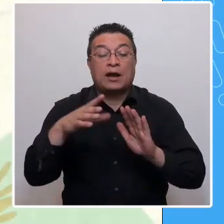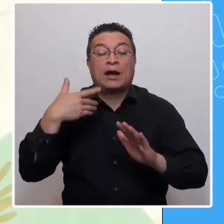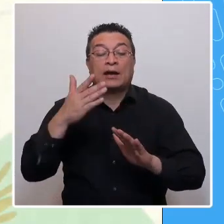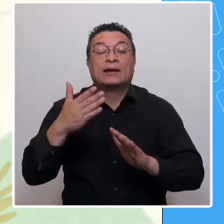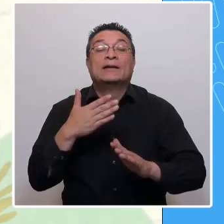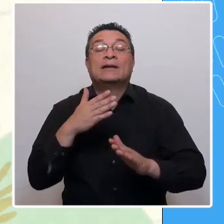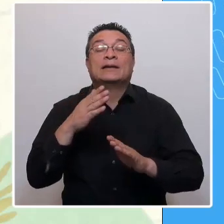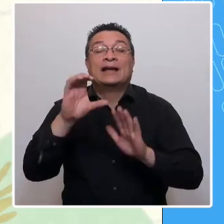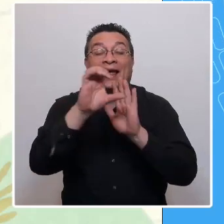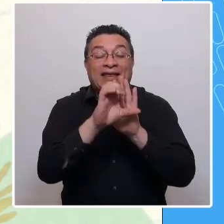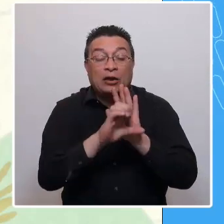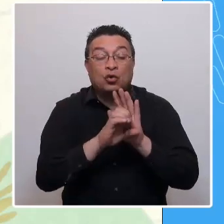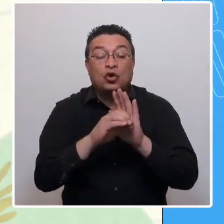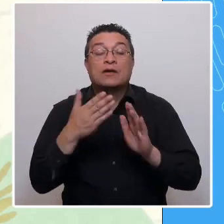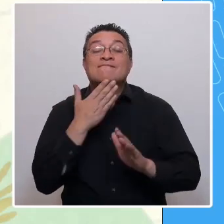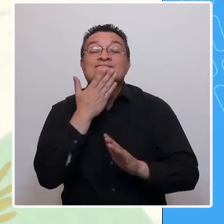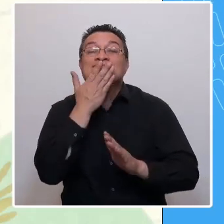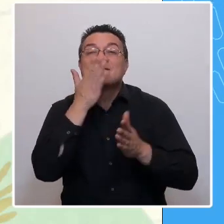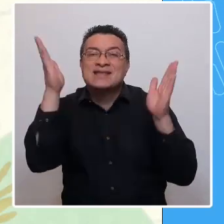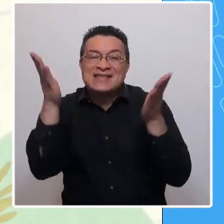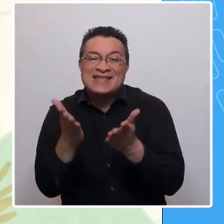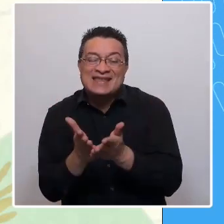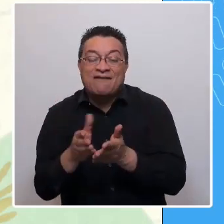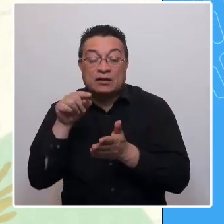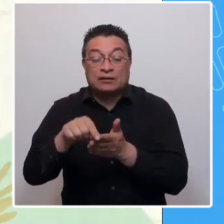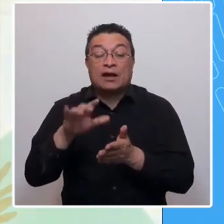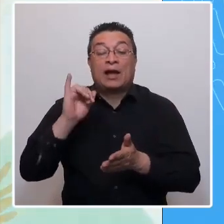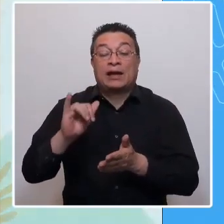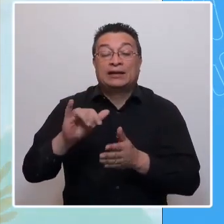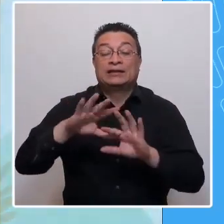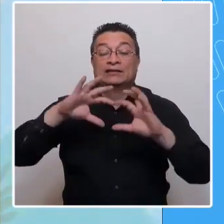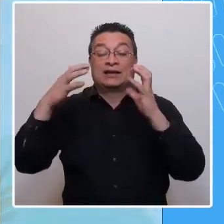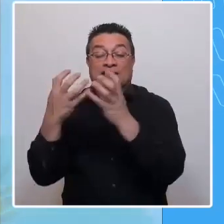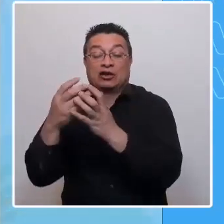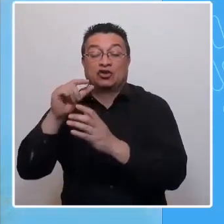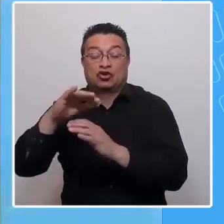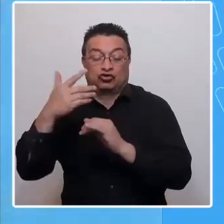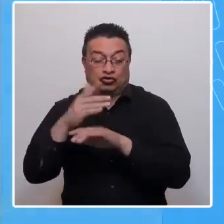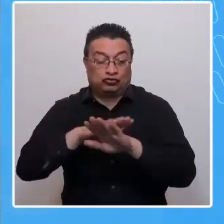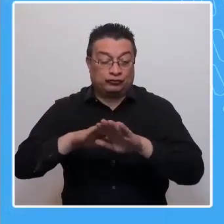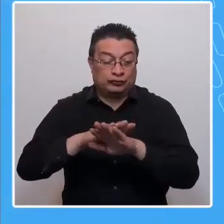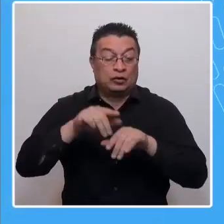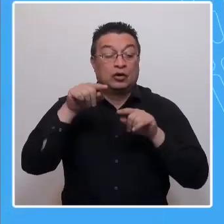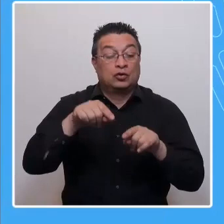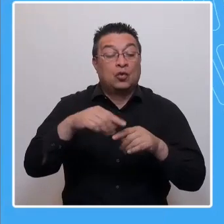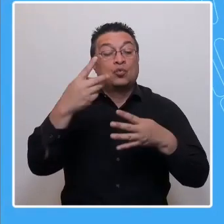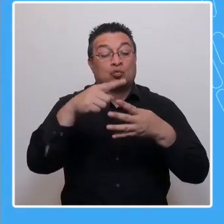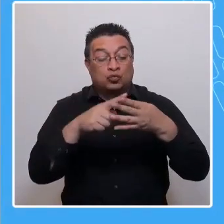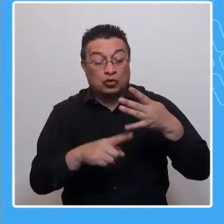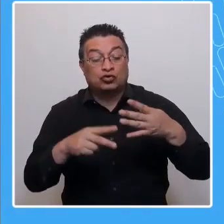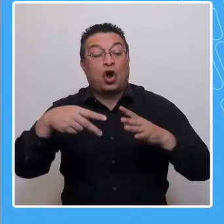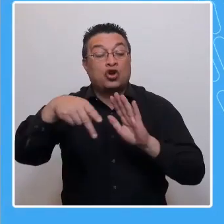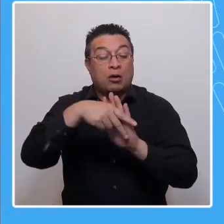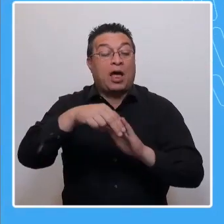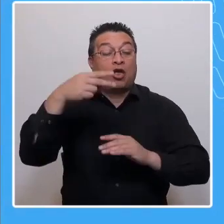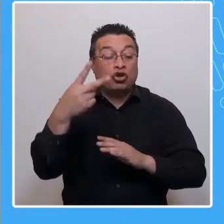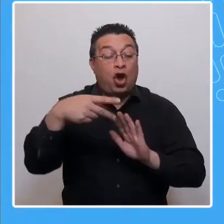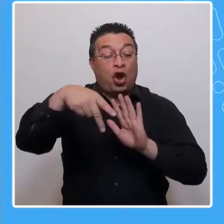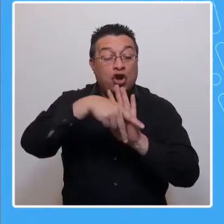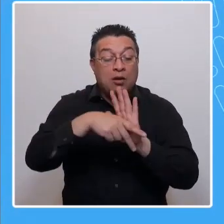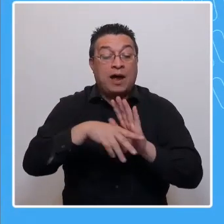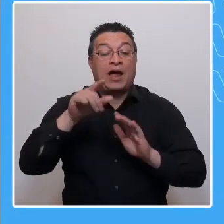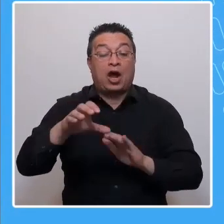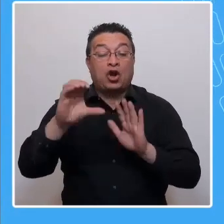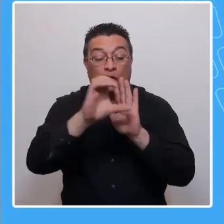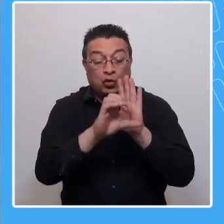el Estatuto de Glaciares y Criófera. 9 normas en cuanto al Estatuto Constitucional del Territorio Marítimo. 2 normas respecto al Estatuto Constitucional